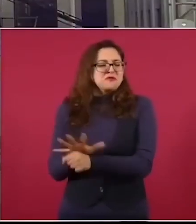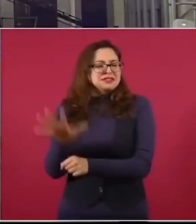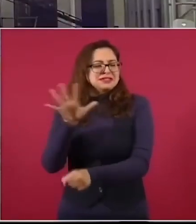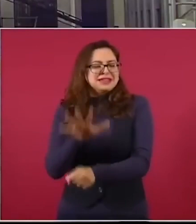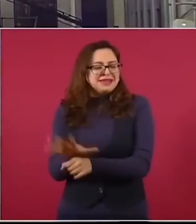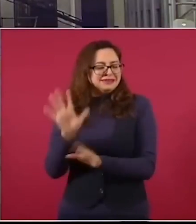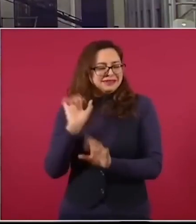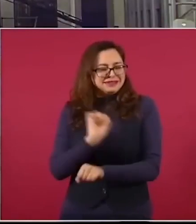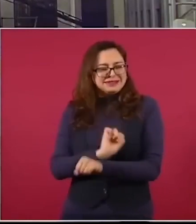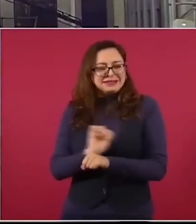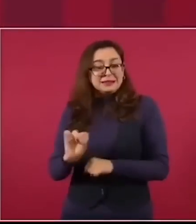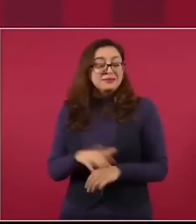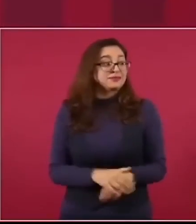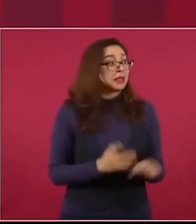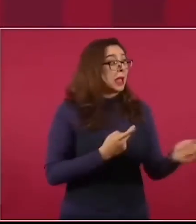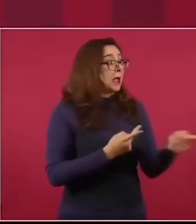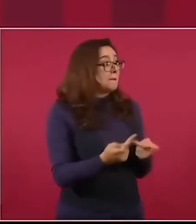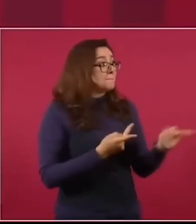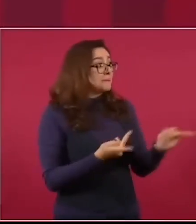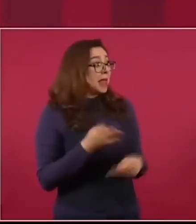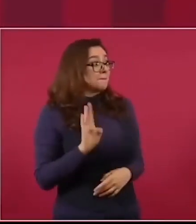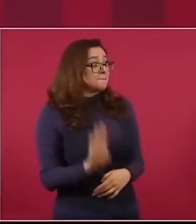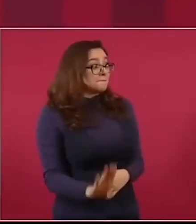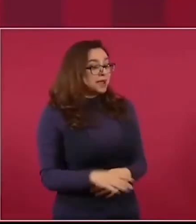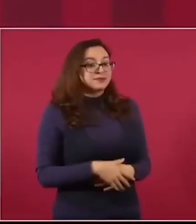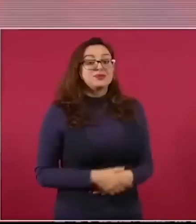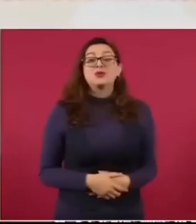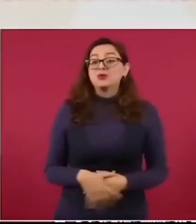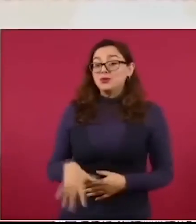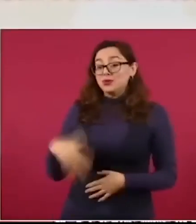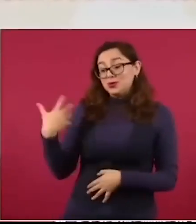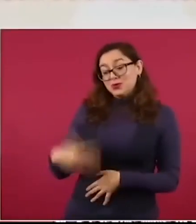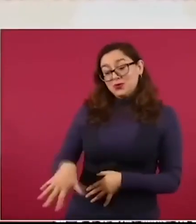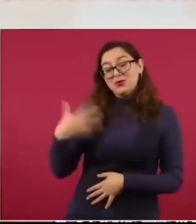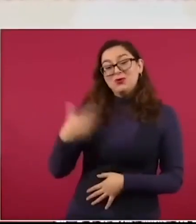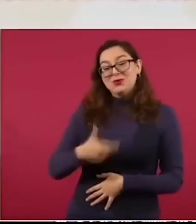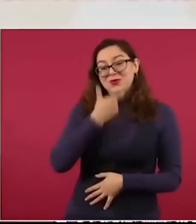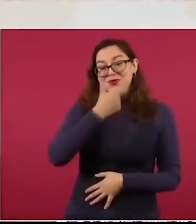Imagínense cuántas notas van a haber el día primero.